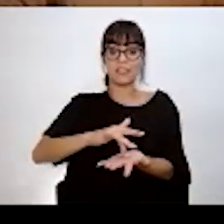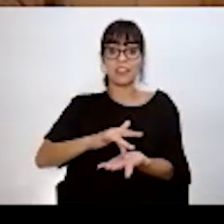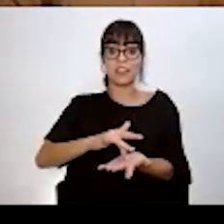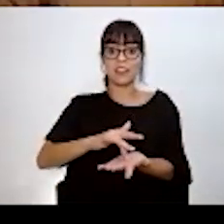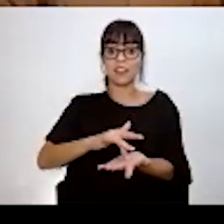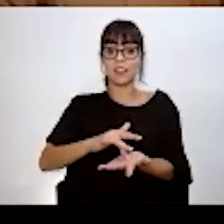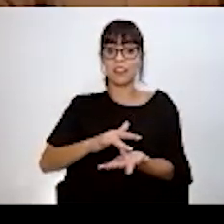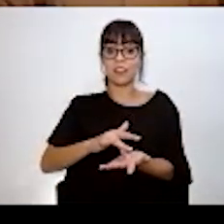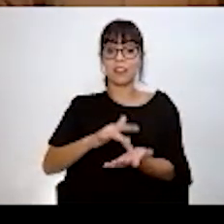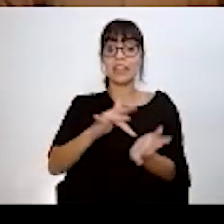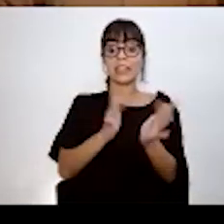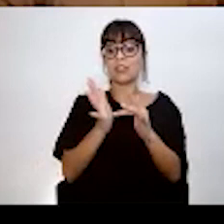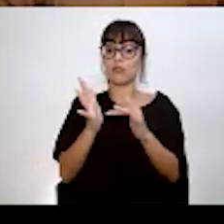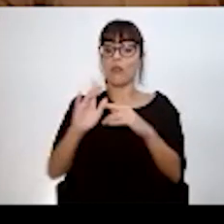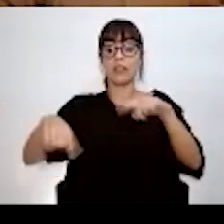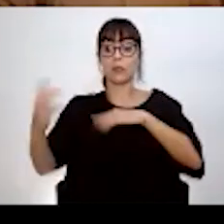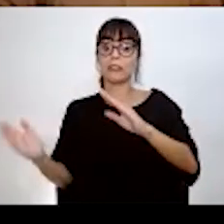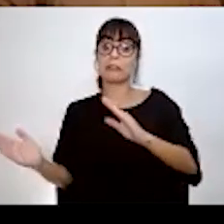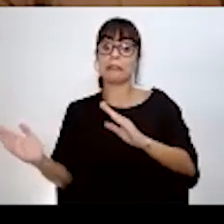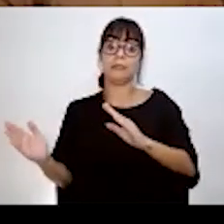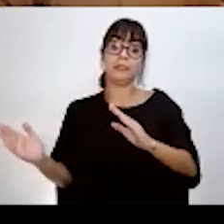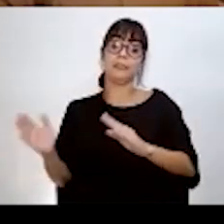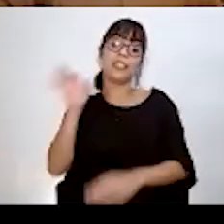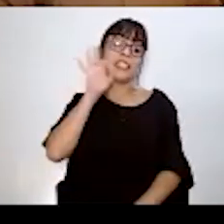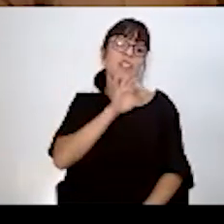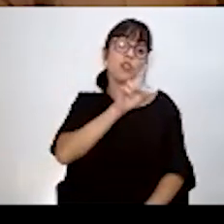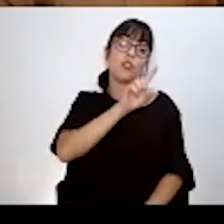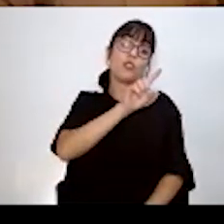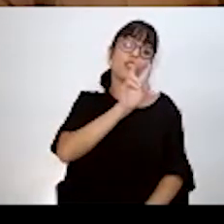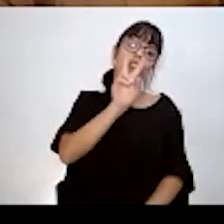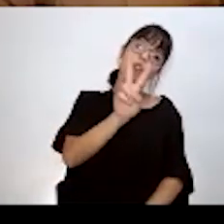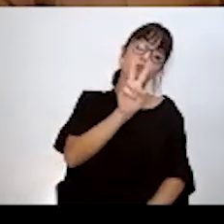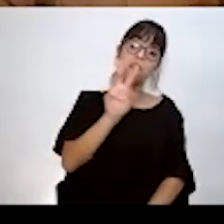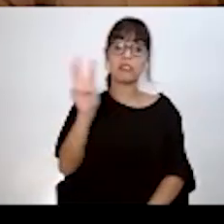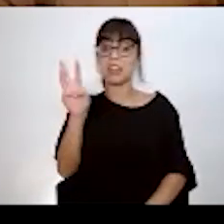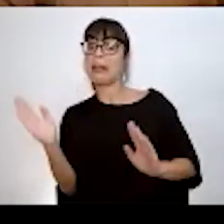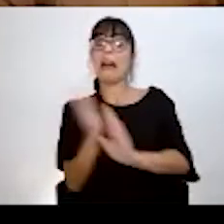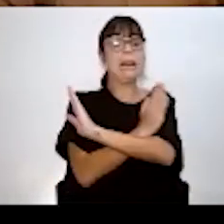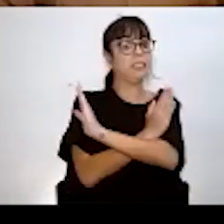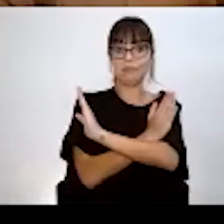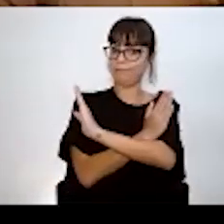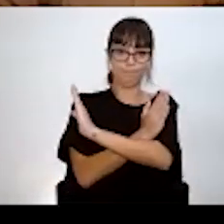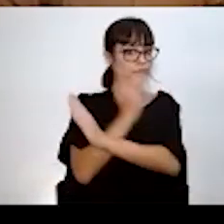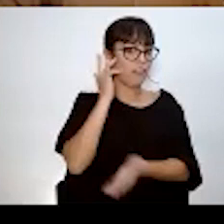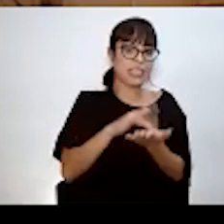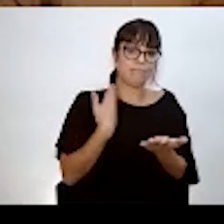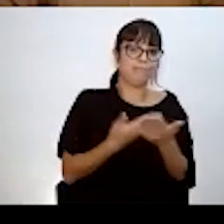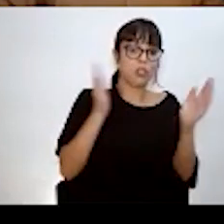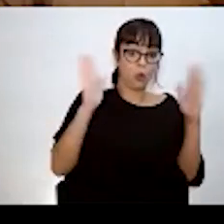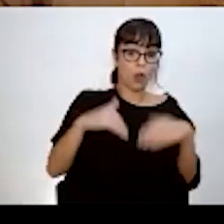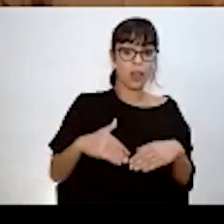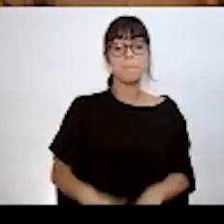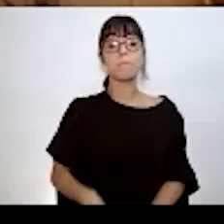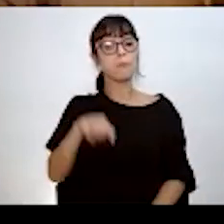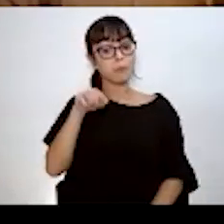III, después de Cristo, un proceso de crecimiento a partir de ese momento que coincide bien,